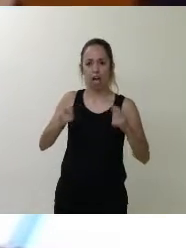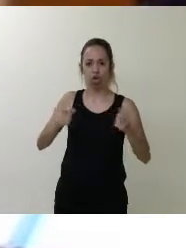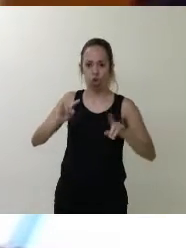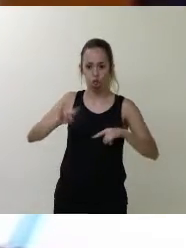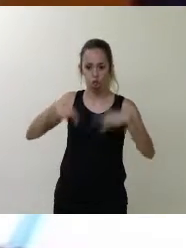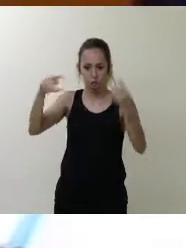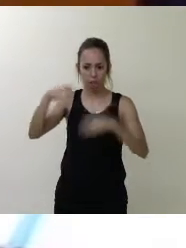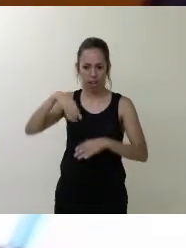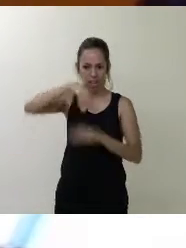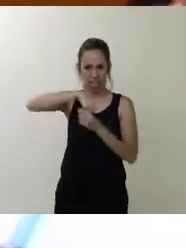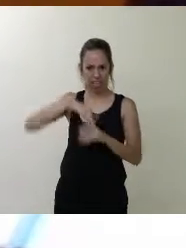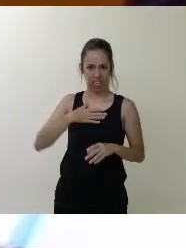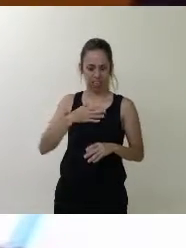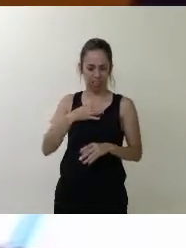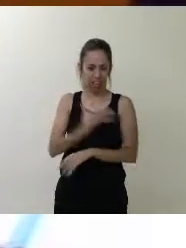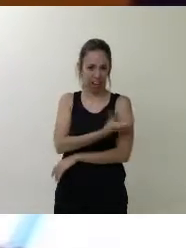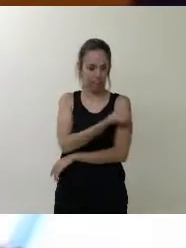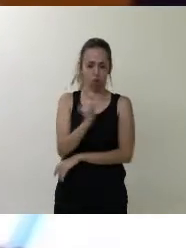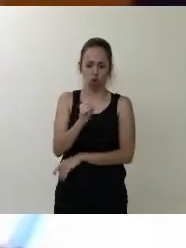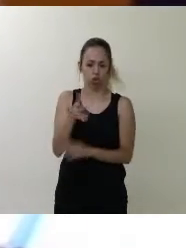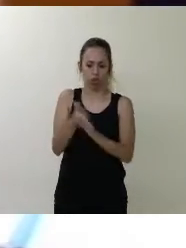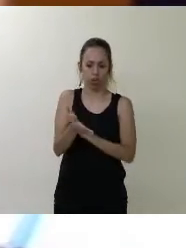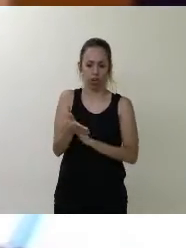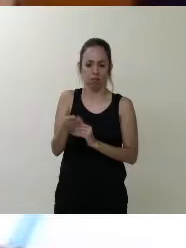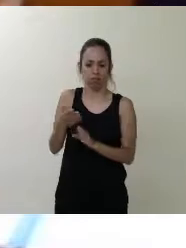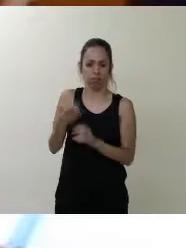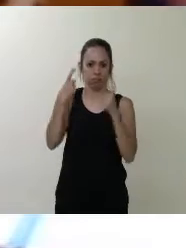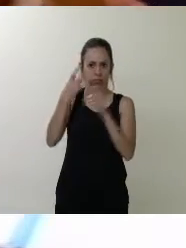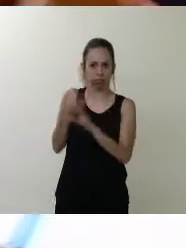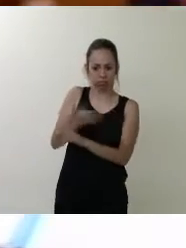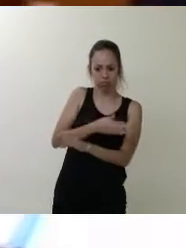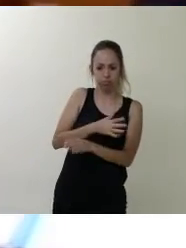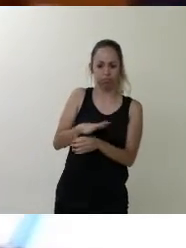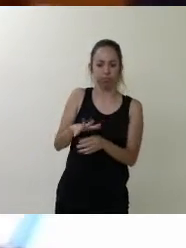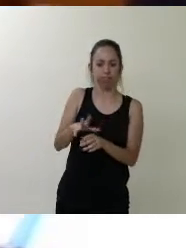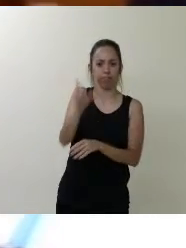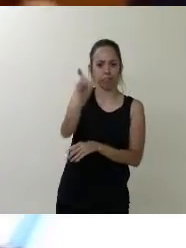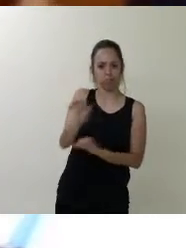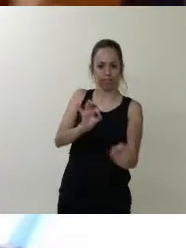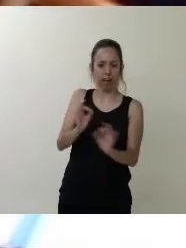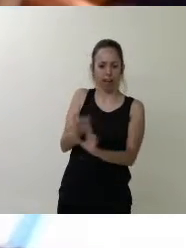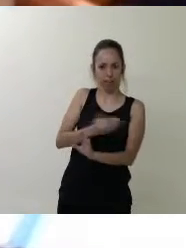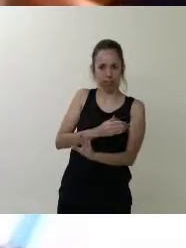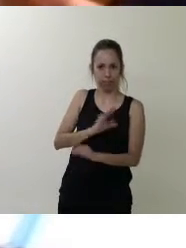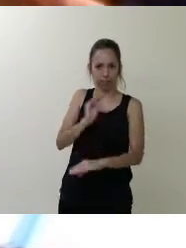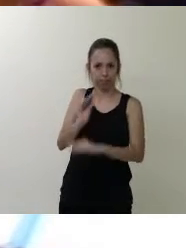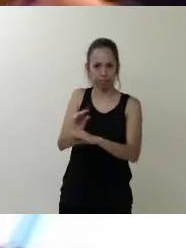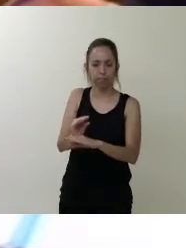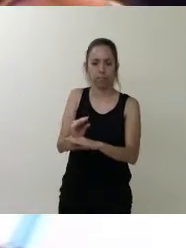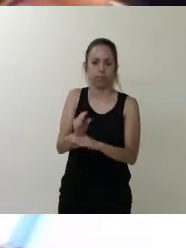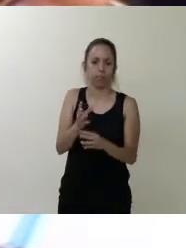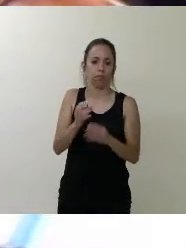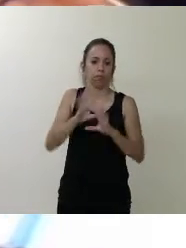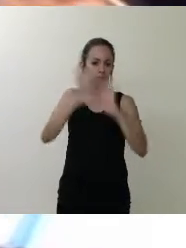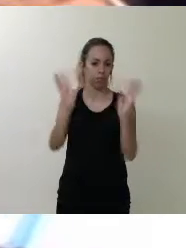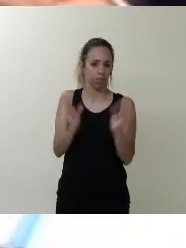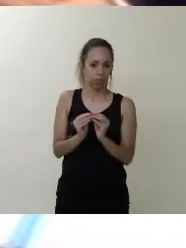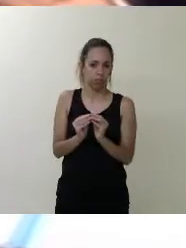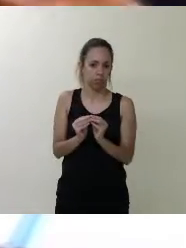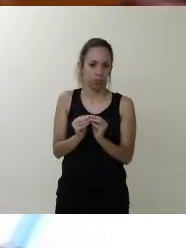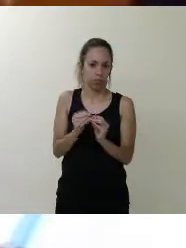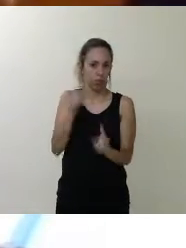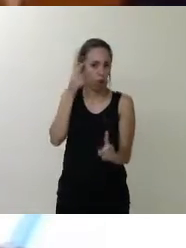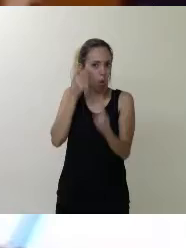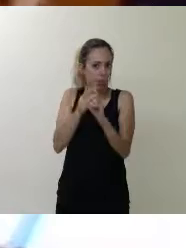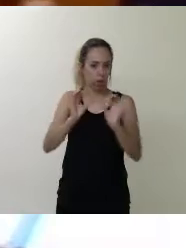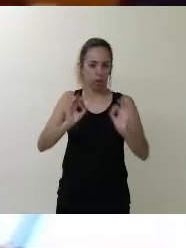por ese préstamo, digamos, ¿no?, de este trabajador. Y por lo tanto, pues se trata de eso. El